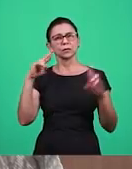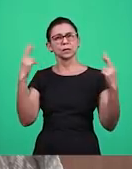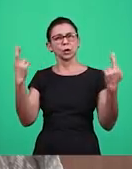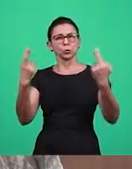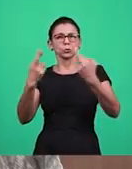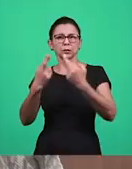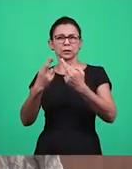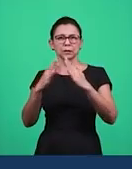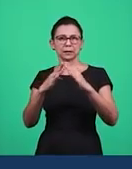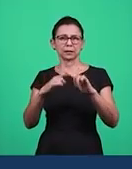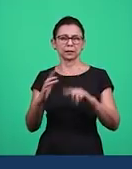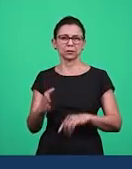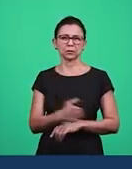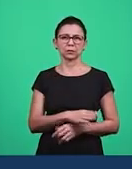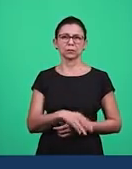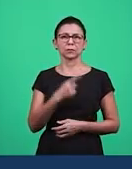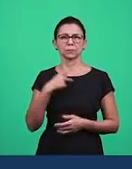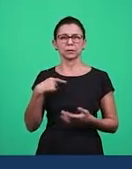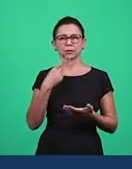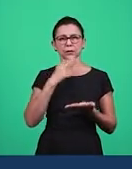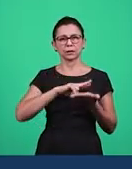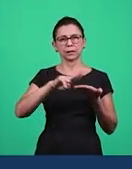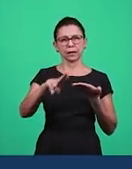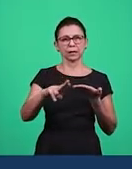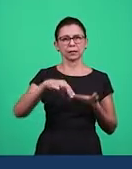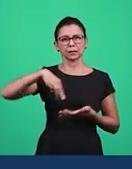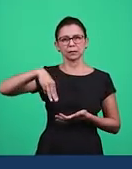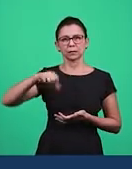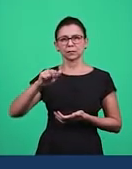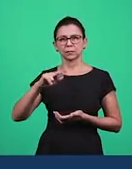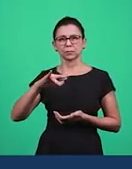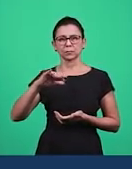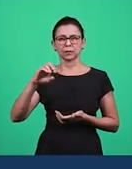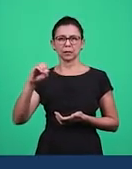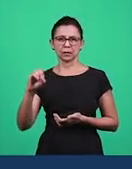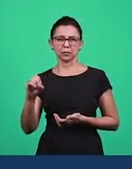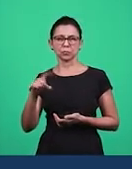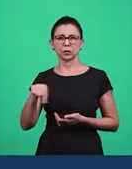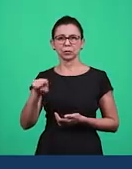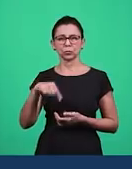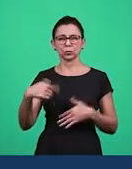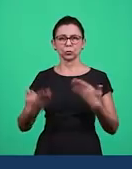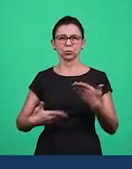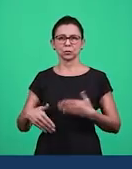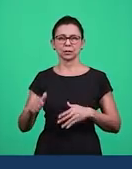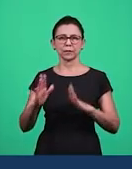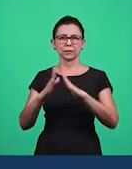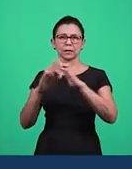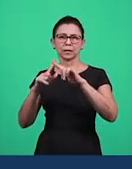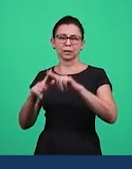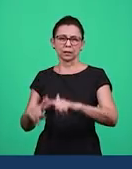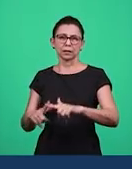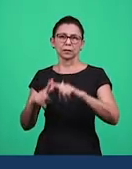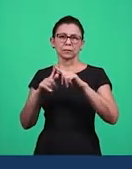recados pastorales. Recado pastoral del pastor Marcio Kazuo Karamura. A los hermanos de la iglesia Jardín